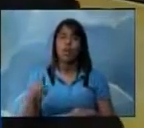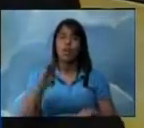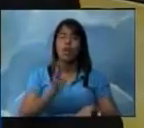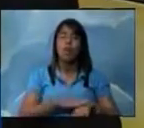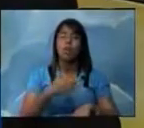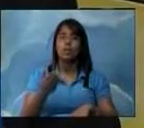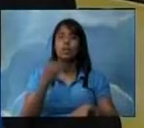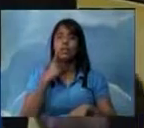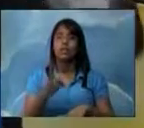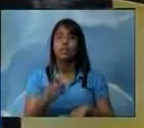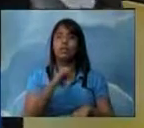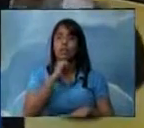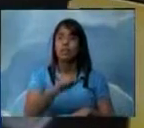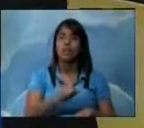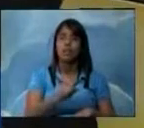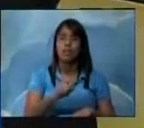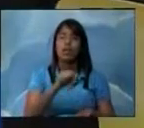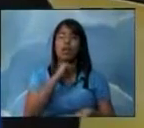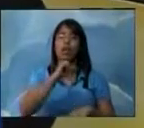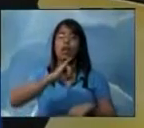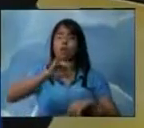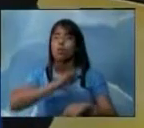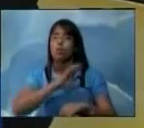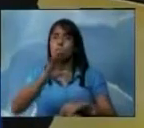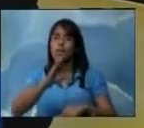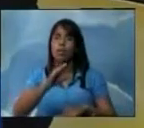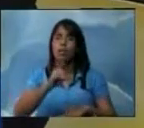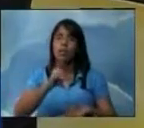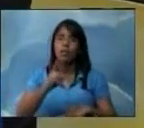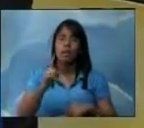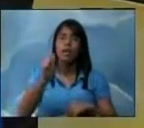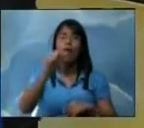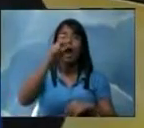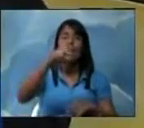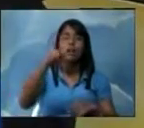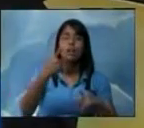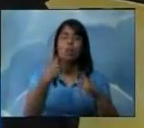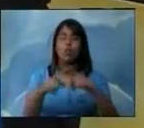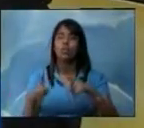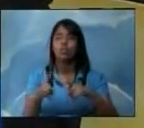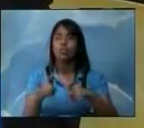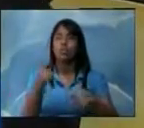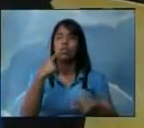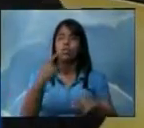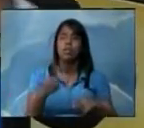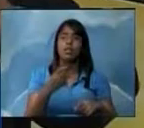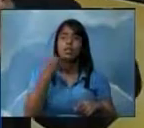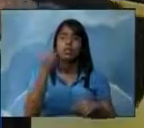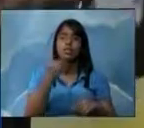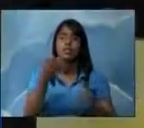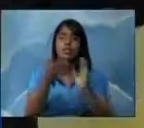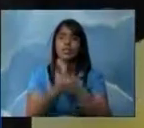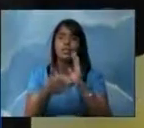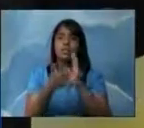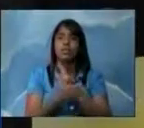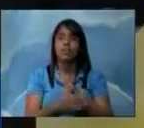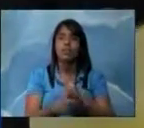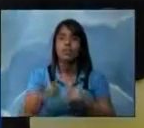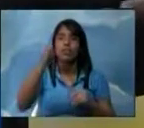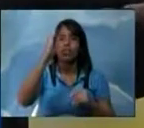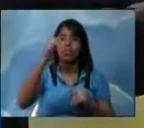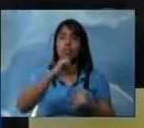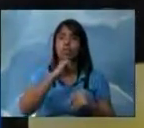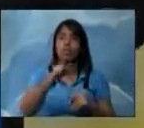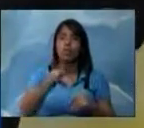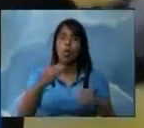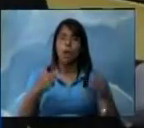Porque al decir que era Daniel, decía, es un judío. Al decir que era Ananías, Azarías, dígame Daniel, Daniel significa, Dios